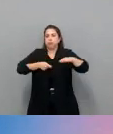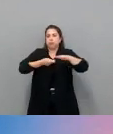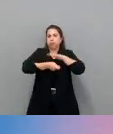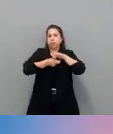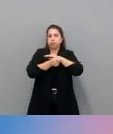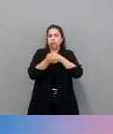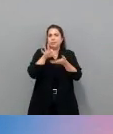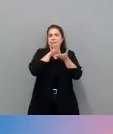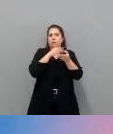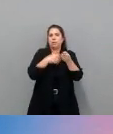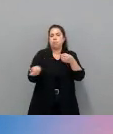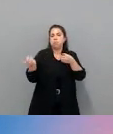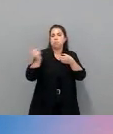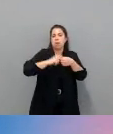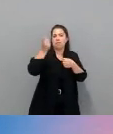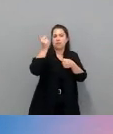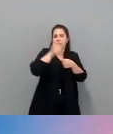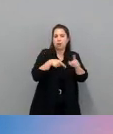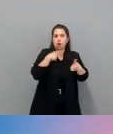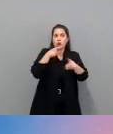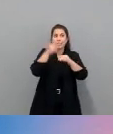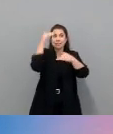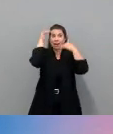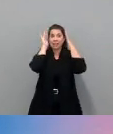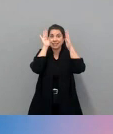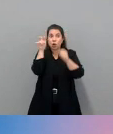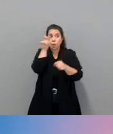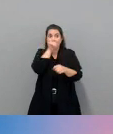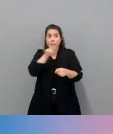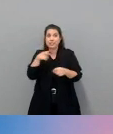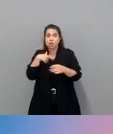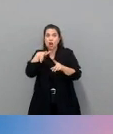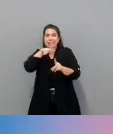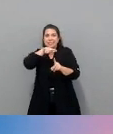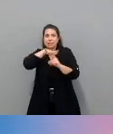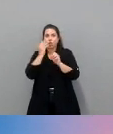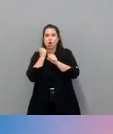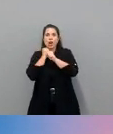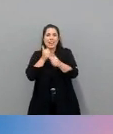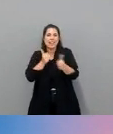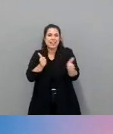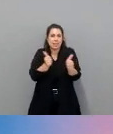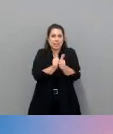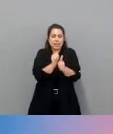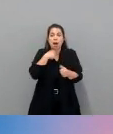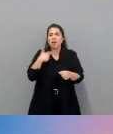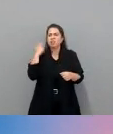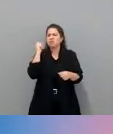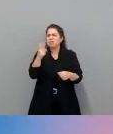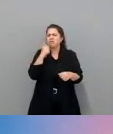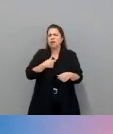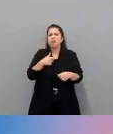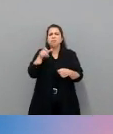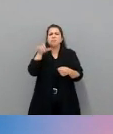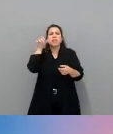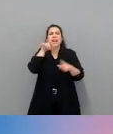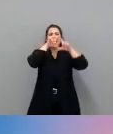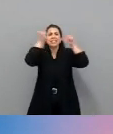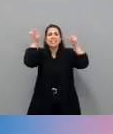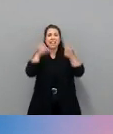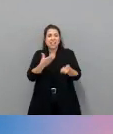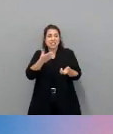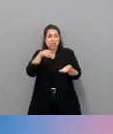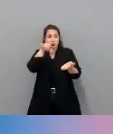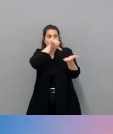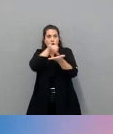servicios de atención a personas en situación de dependencia, y habitualmente las entidades locales son las que solicitan,